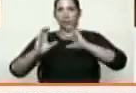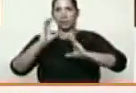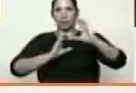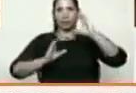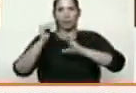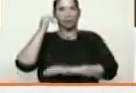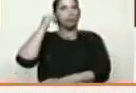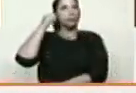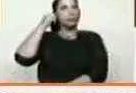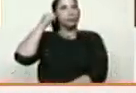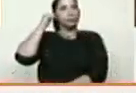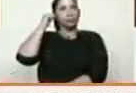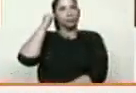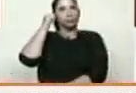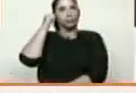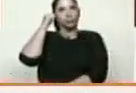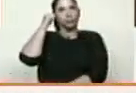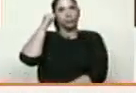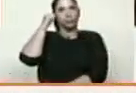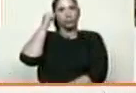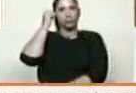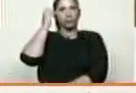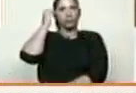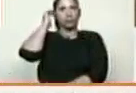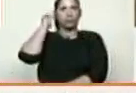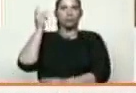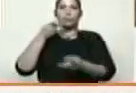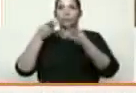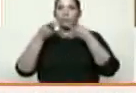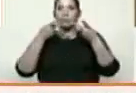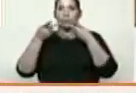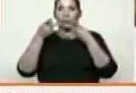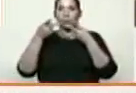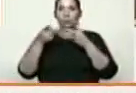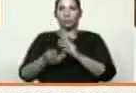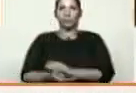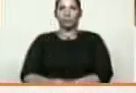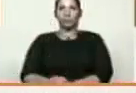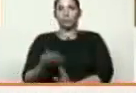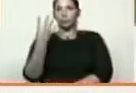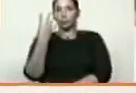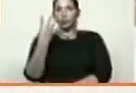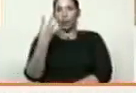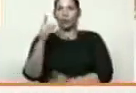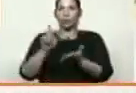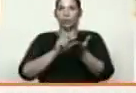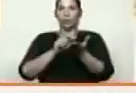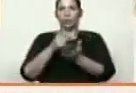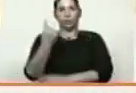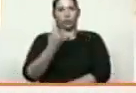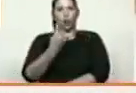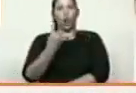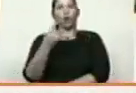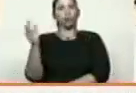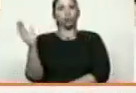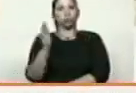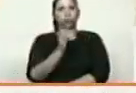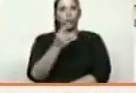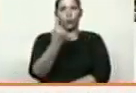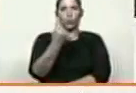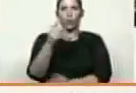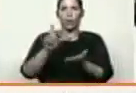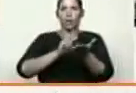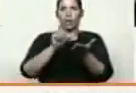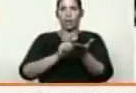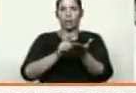conjunto de politólogos que lo hace, son cuatro tomos, yo solo traje uno. Por supuesto no lo voy a